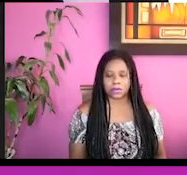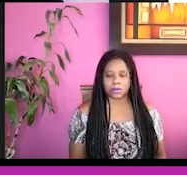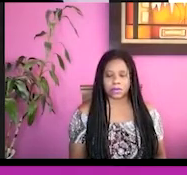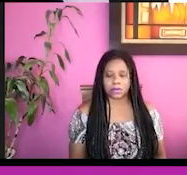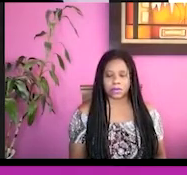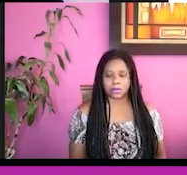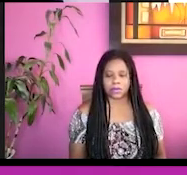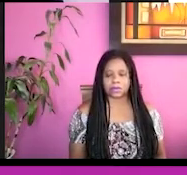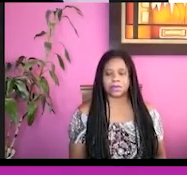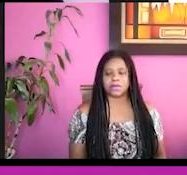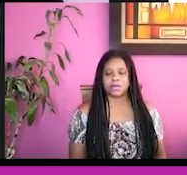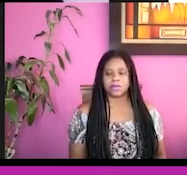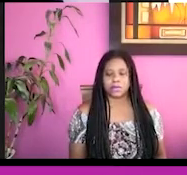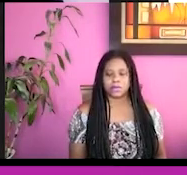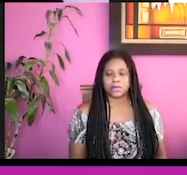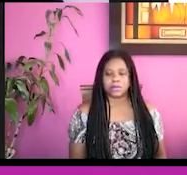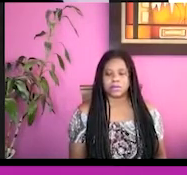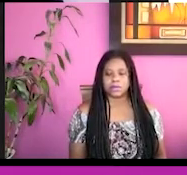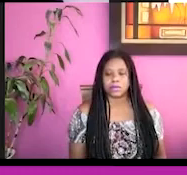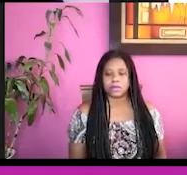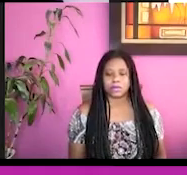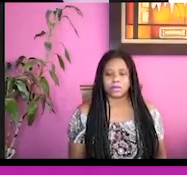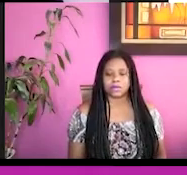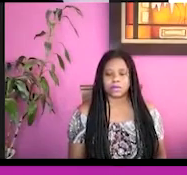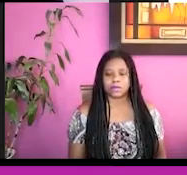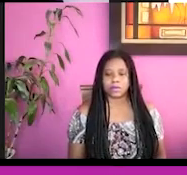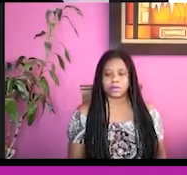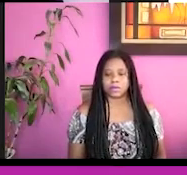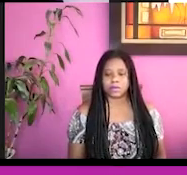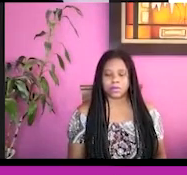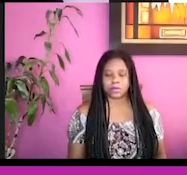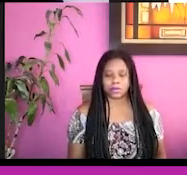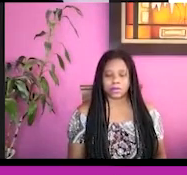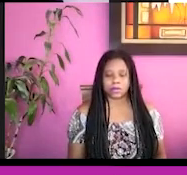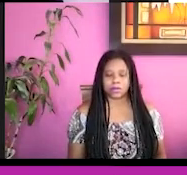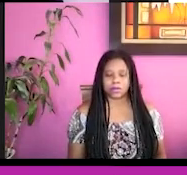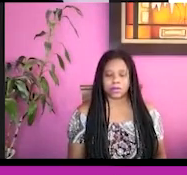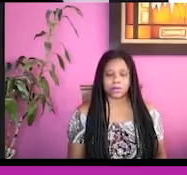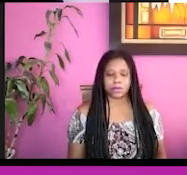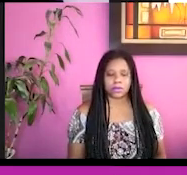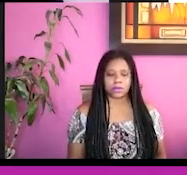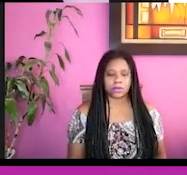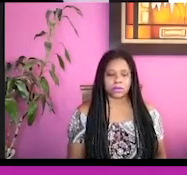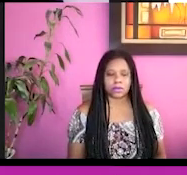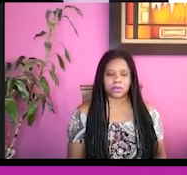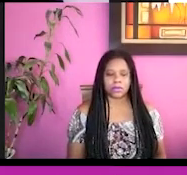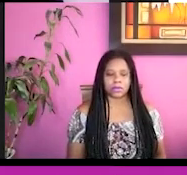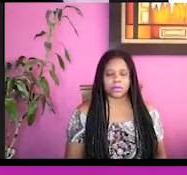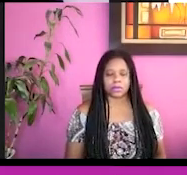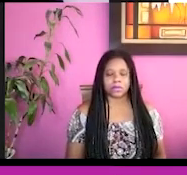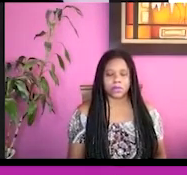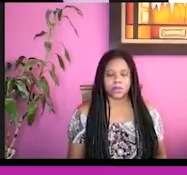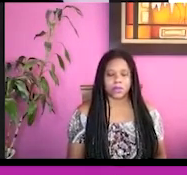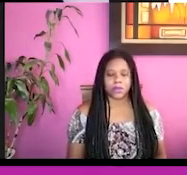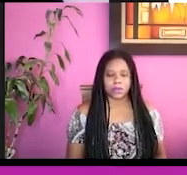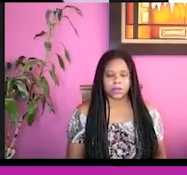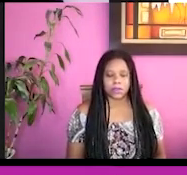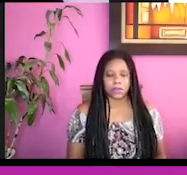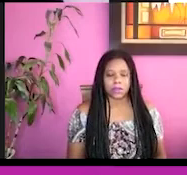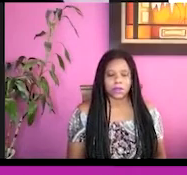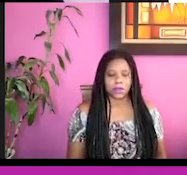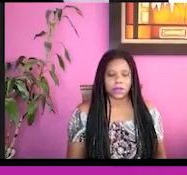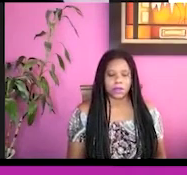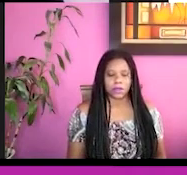la salud emocional. En realidad, en nuestro país se está pintando de múltiples experiencias y creo yo que es